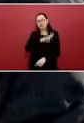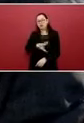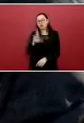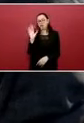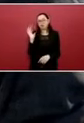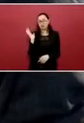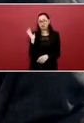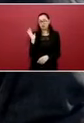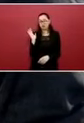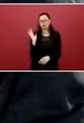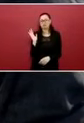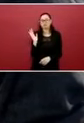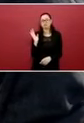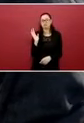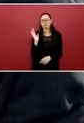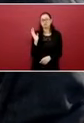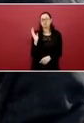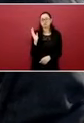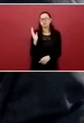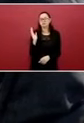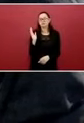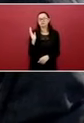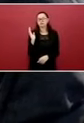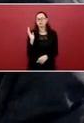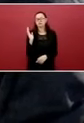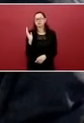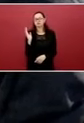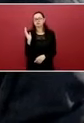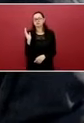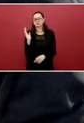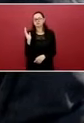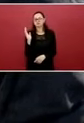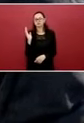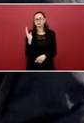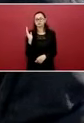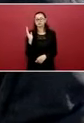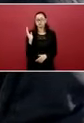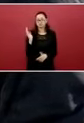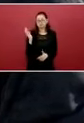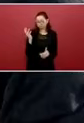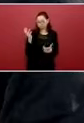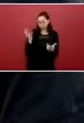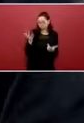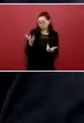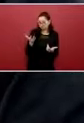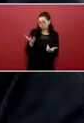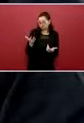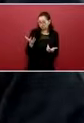Y no está tan